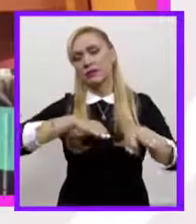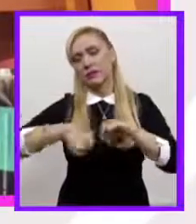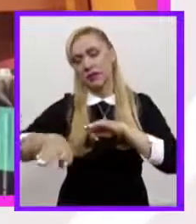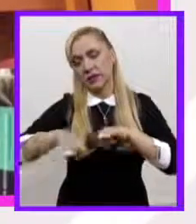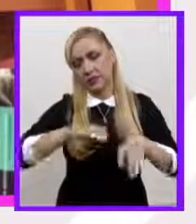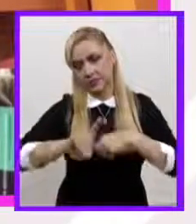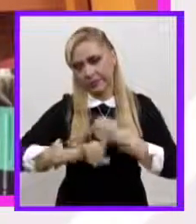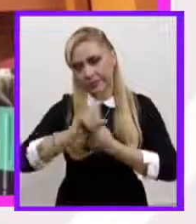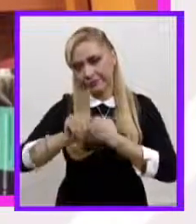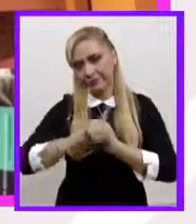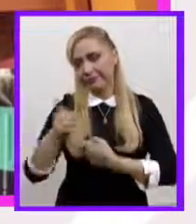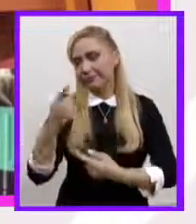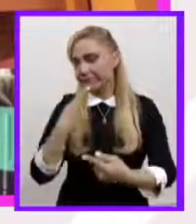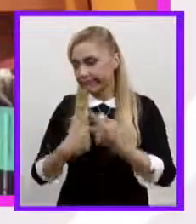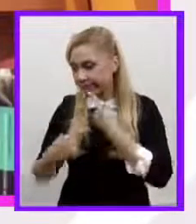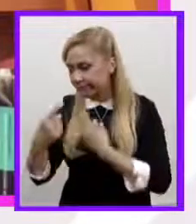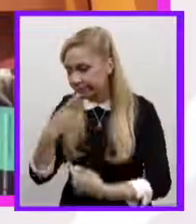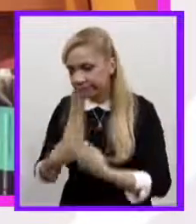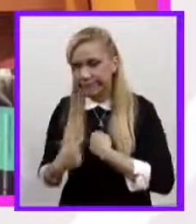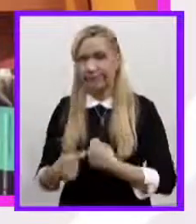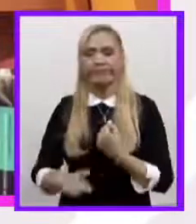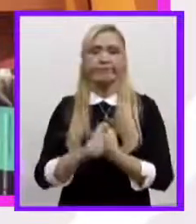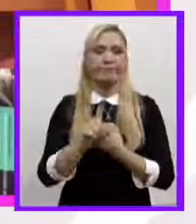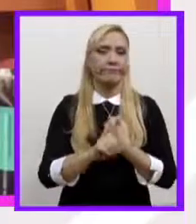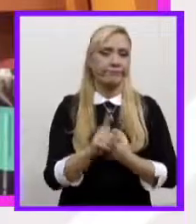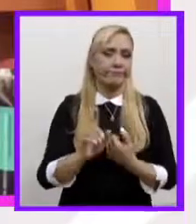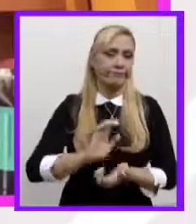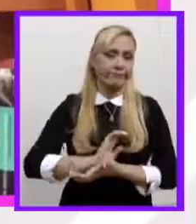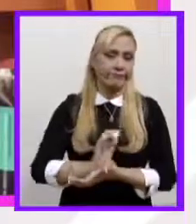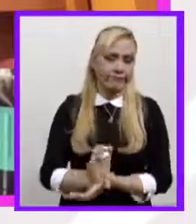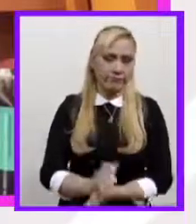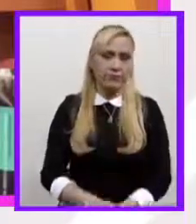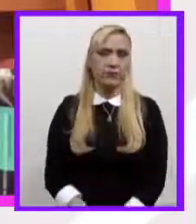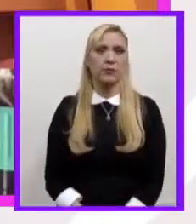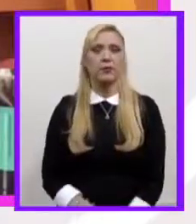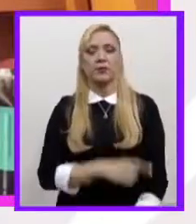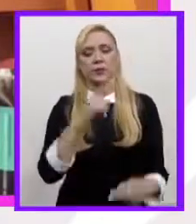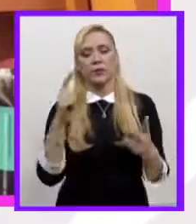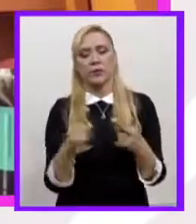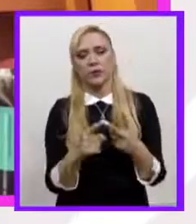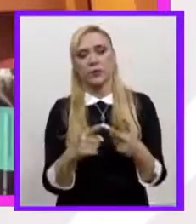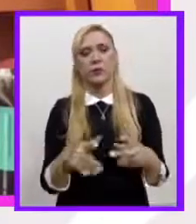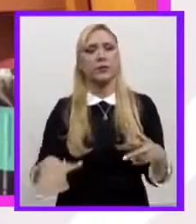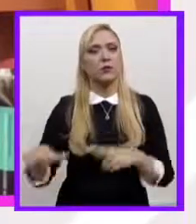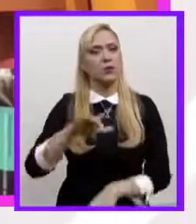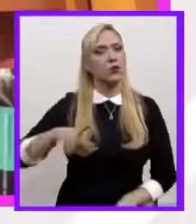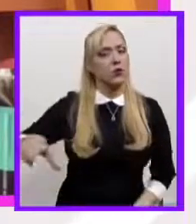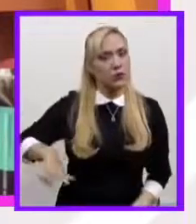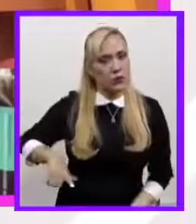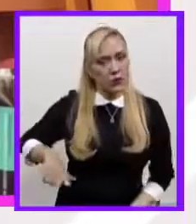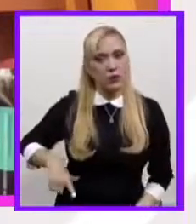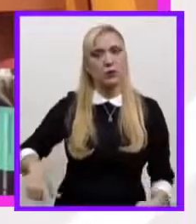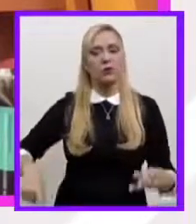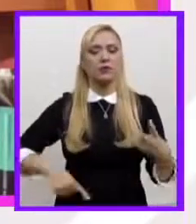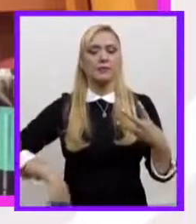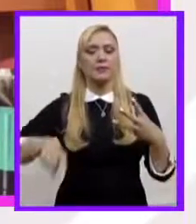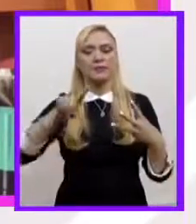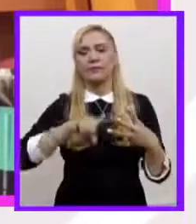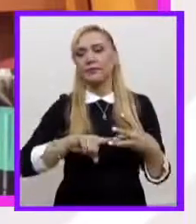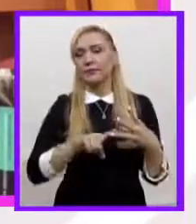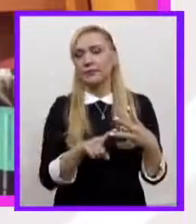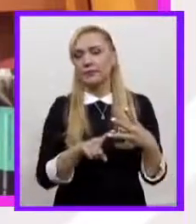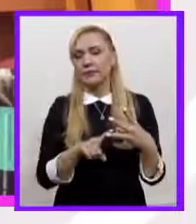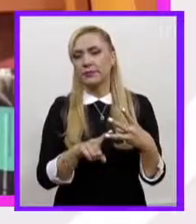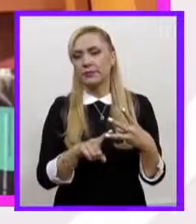de lo que nos dice la gente encuestada en el lugar en el que se les discrimina, seguido de espacio público y, si no me equivoco, el